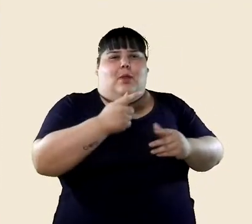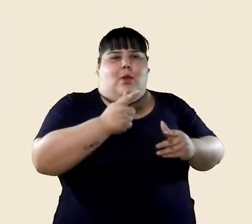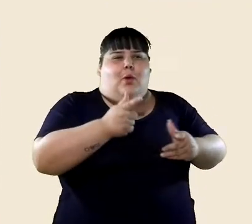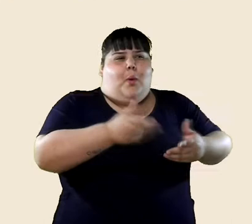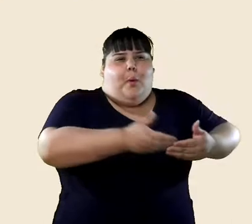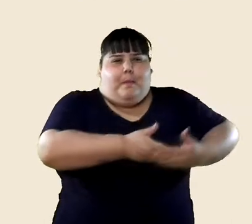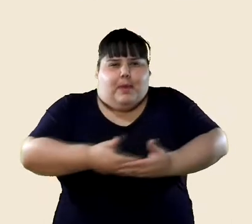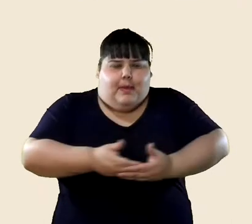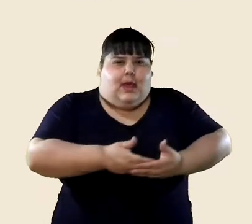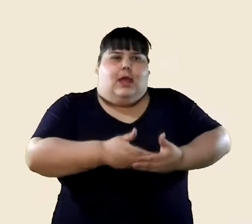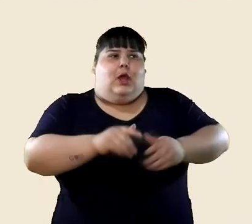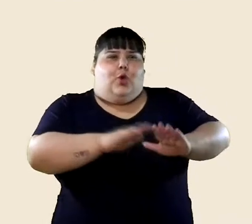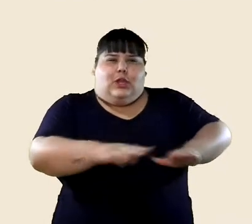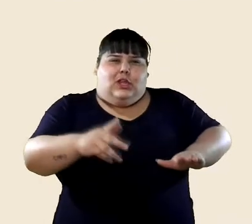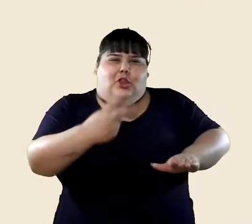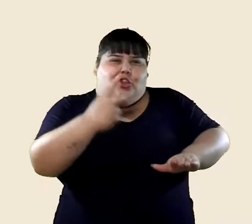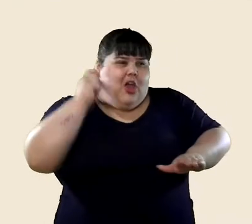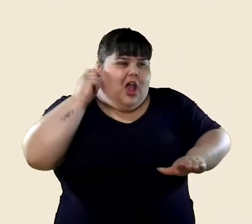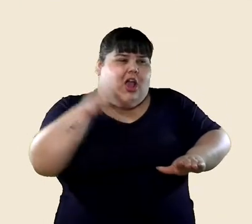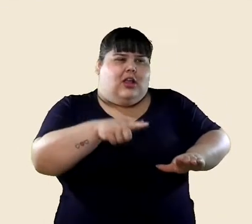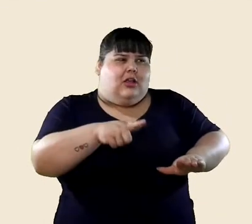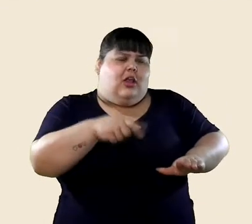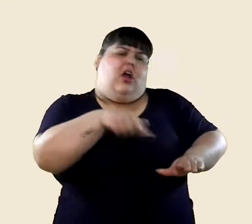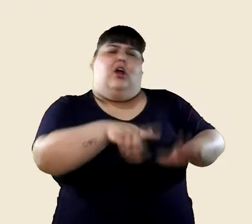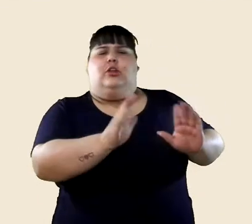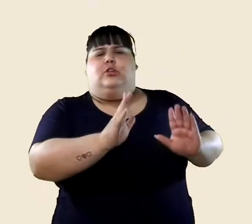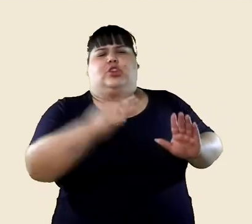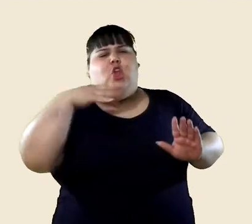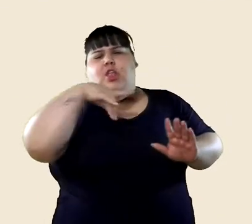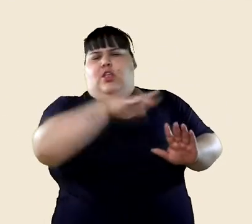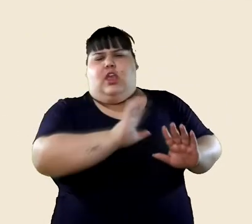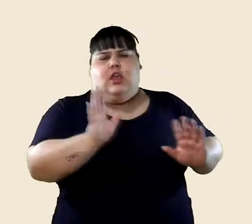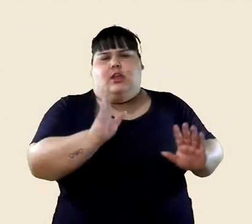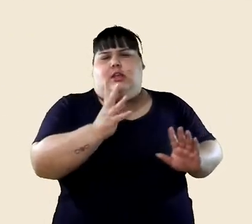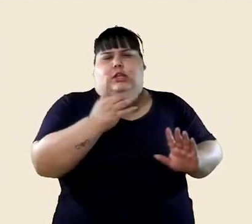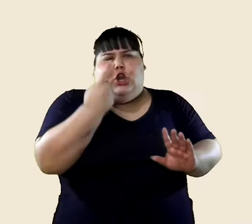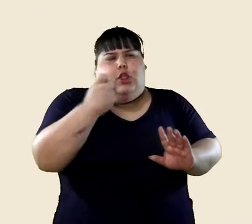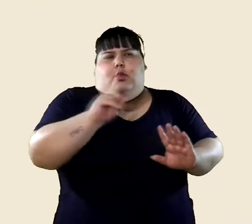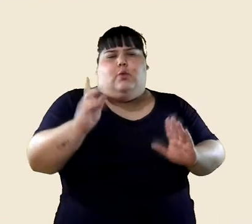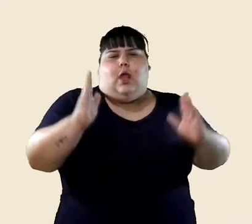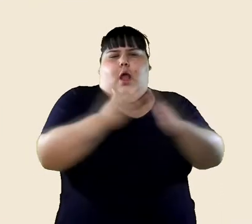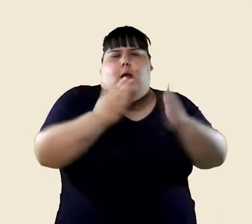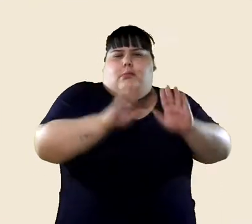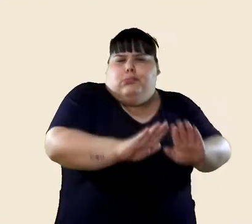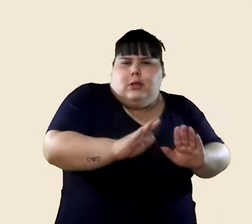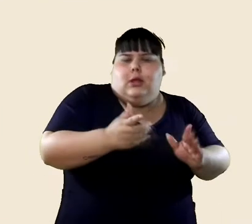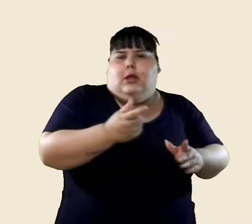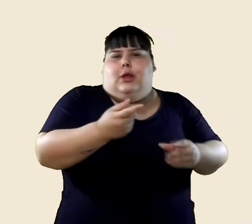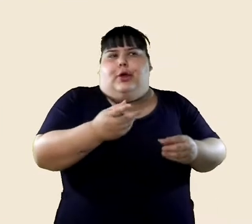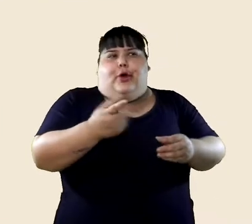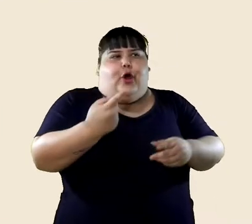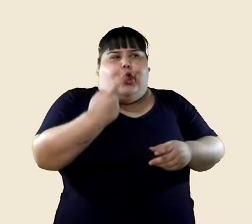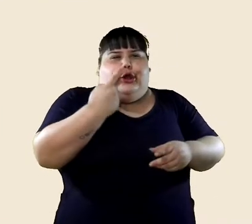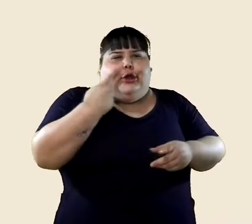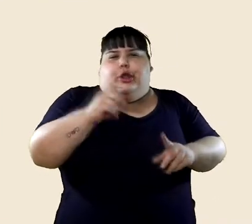2 años, no entiende nada, estaba jugando en casa, no se dio cuenta del encierro, o no se dio cuenta de